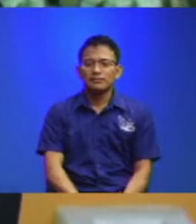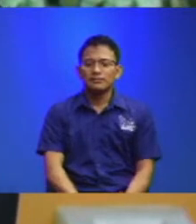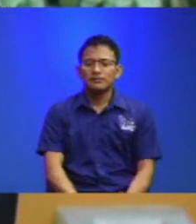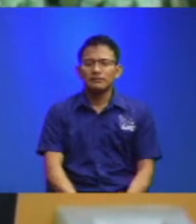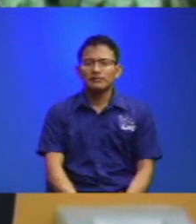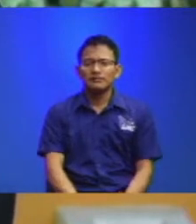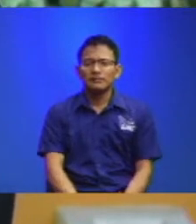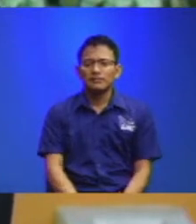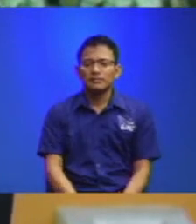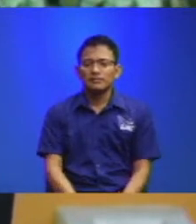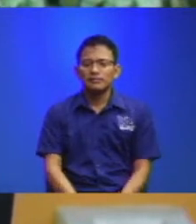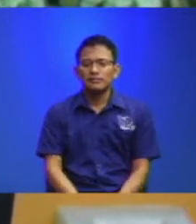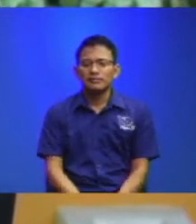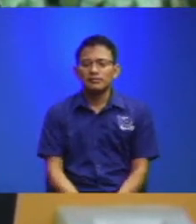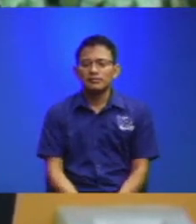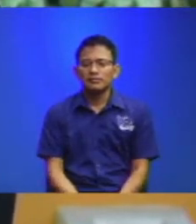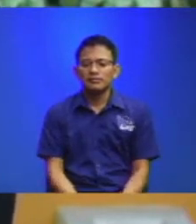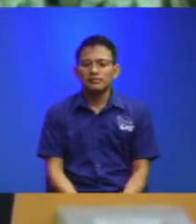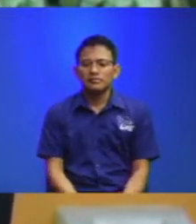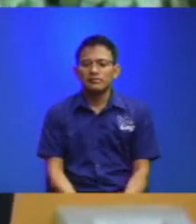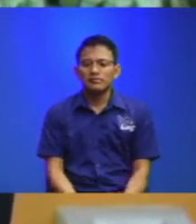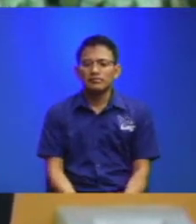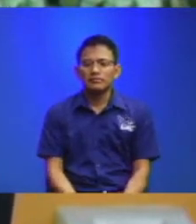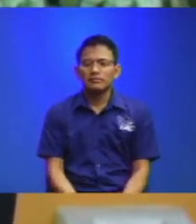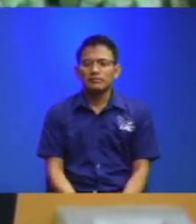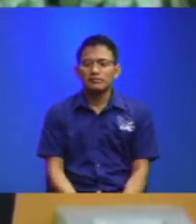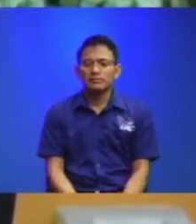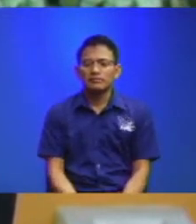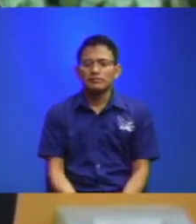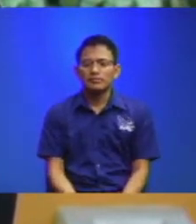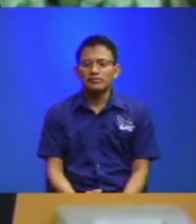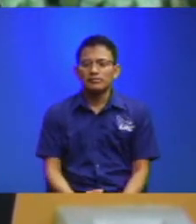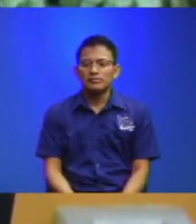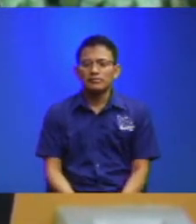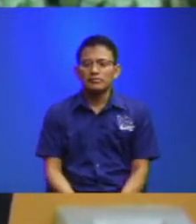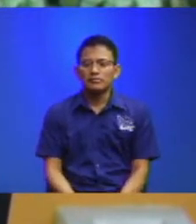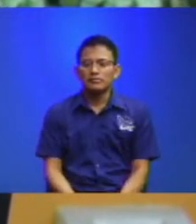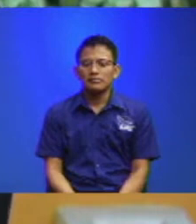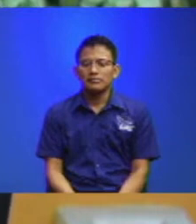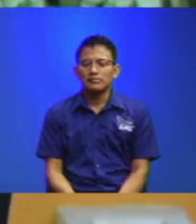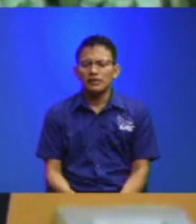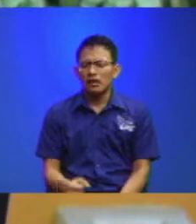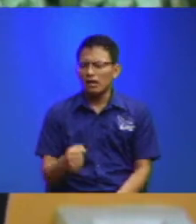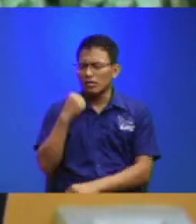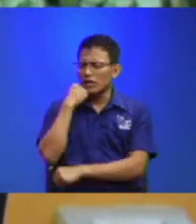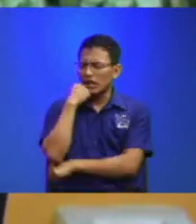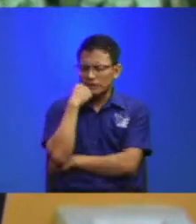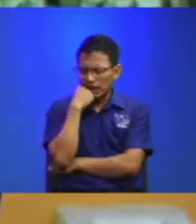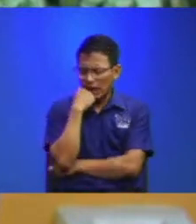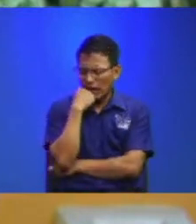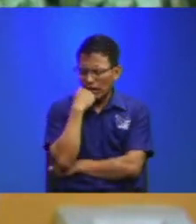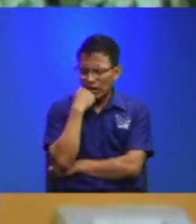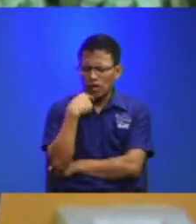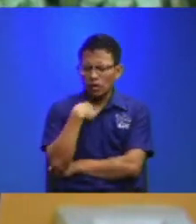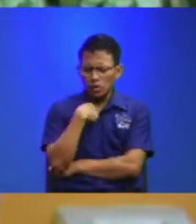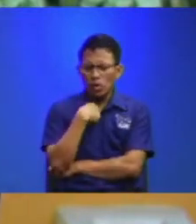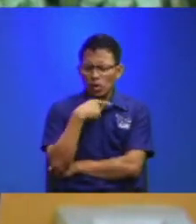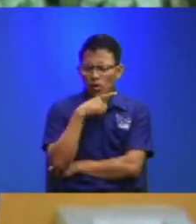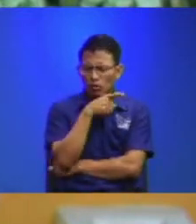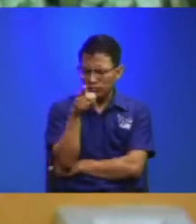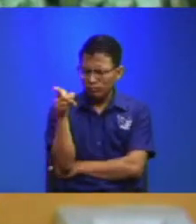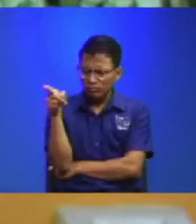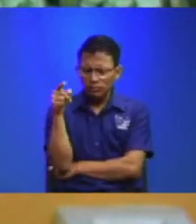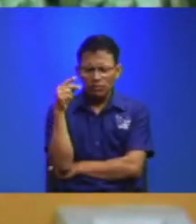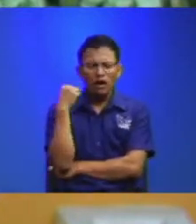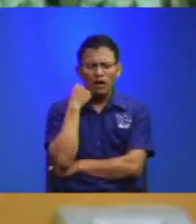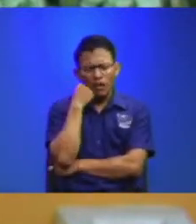Empezando entonces, ¿será que traicioné a mi mujer? ¿Será que traicioné a mis hijos? ¿Será que traicioné a mi amigo? ¿Será que traicioné a mi iglesia? ¿Será que